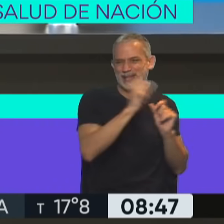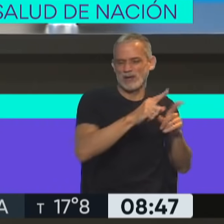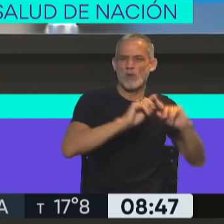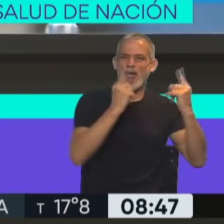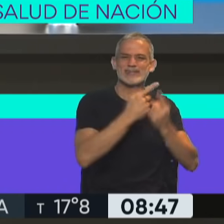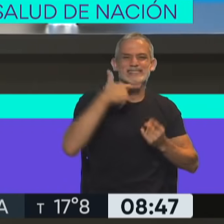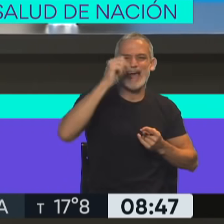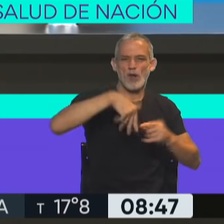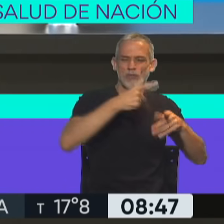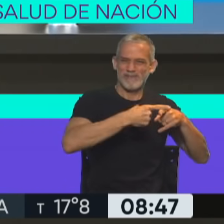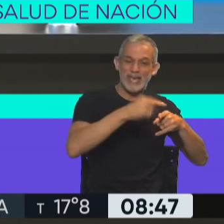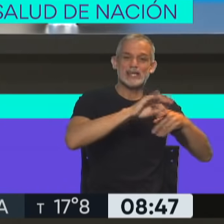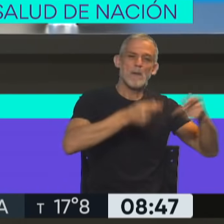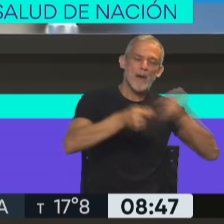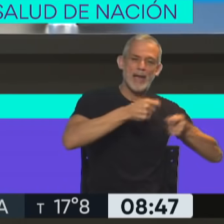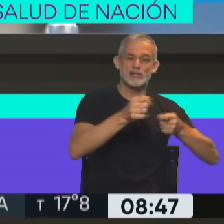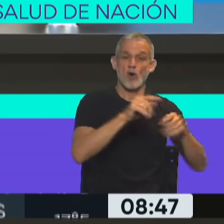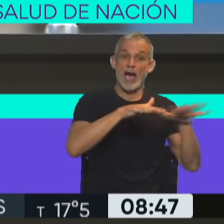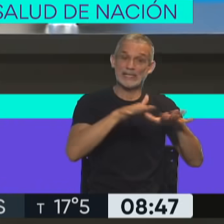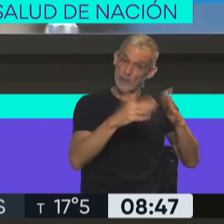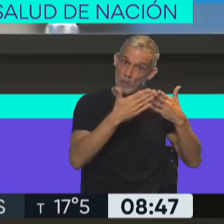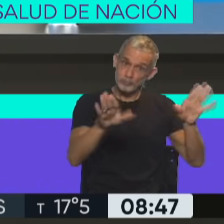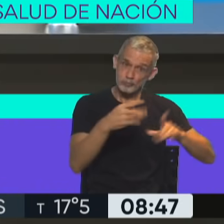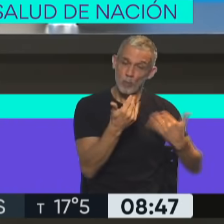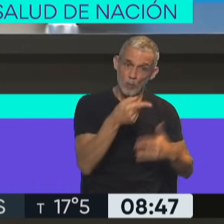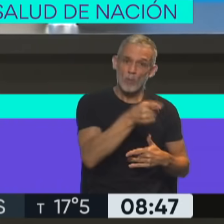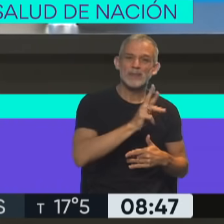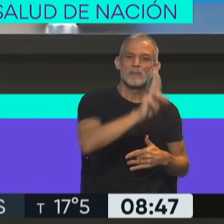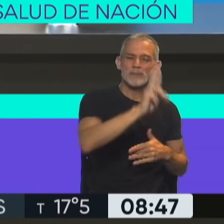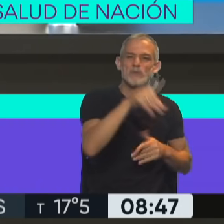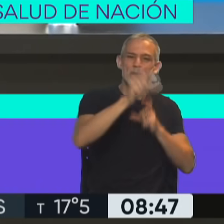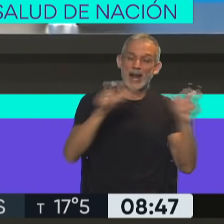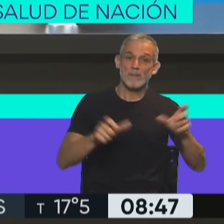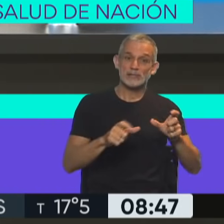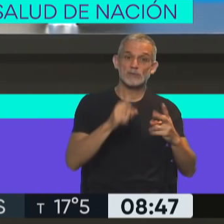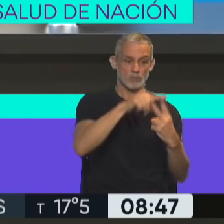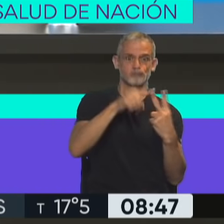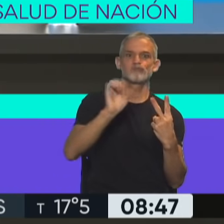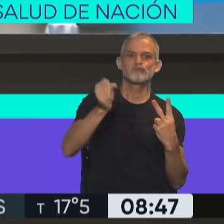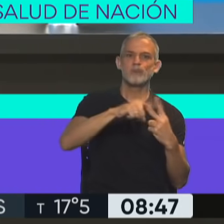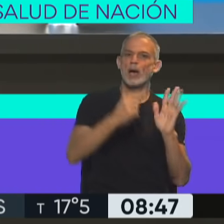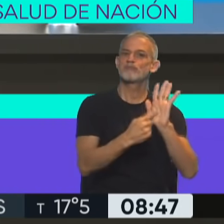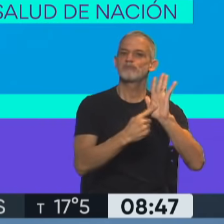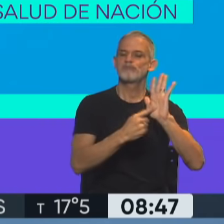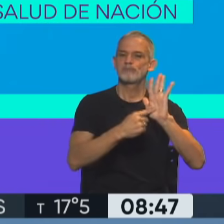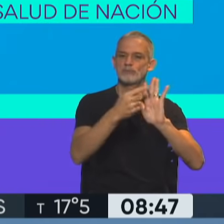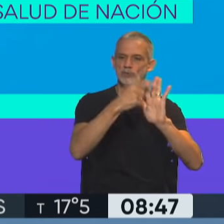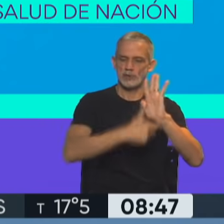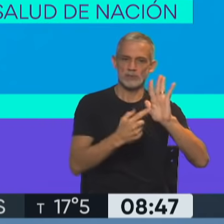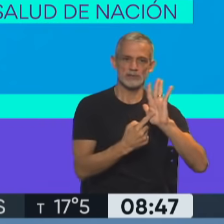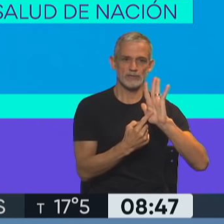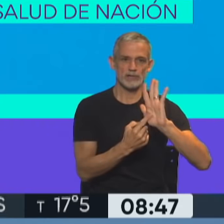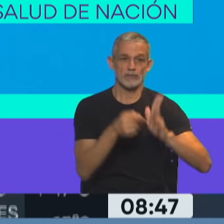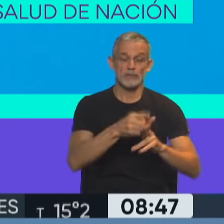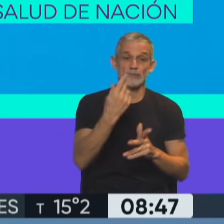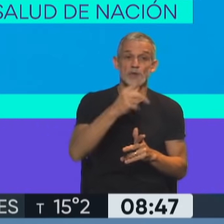salones de fiesta, bailes o actividades similares se habilita para personas que acrediten el esquema completo de vacunación o